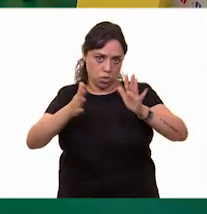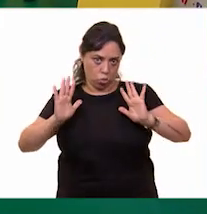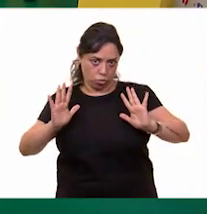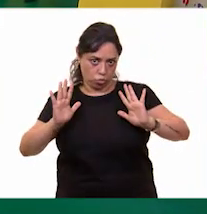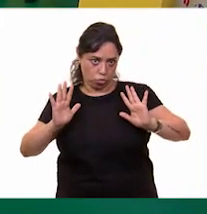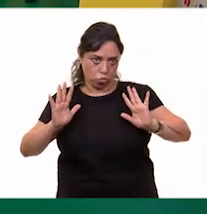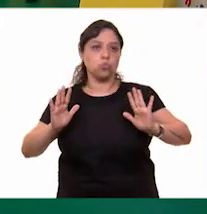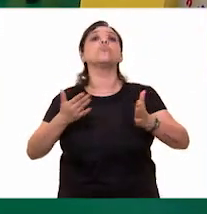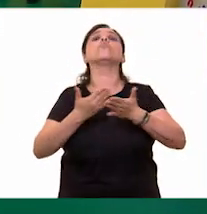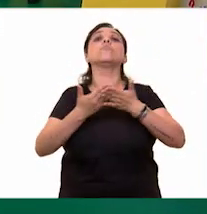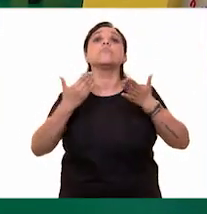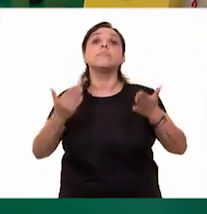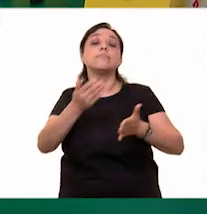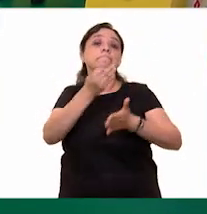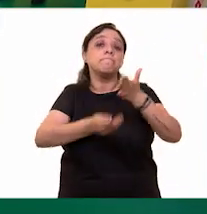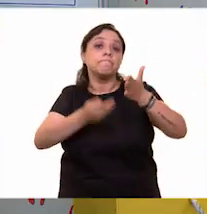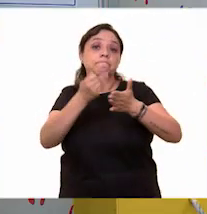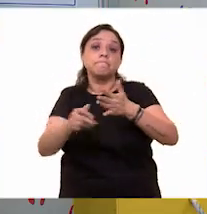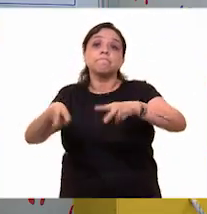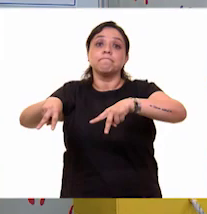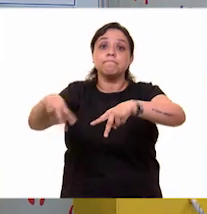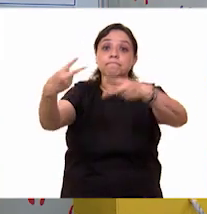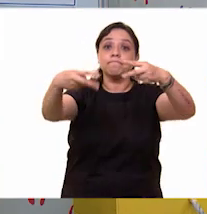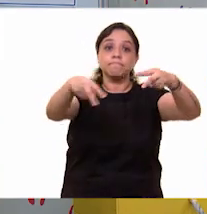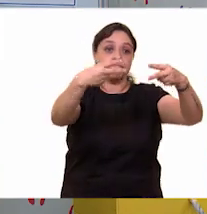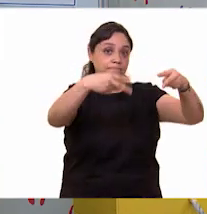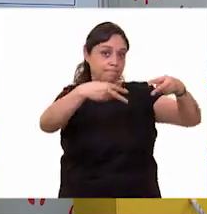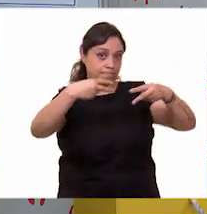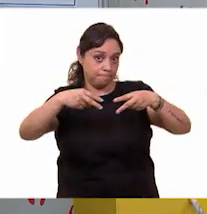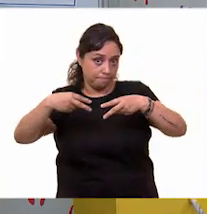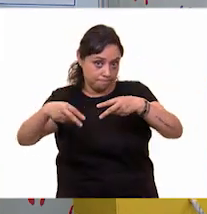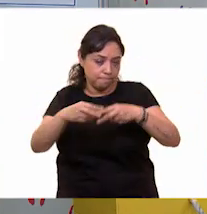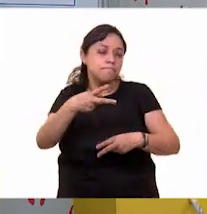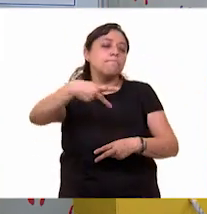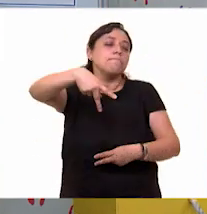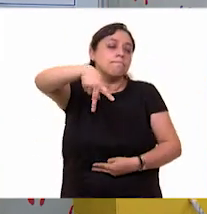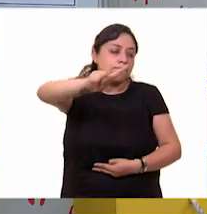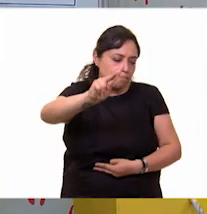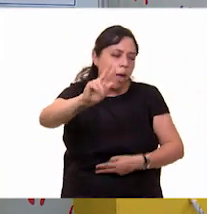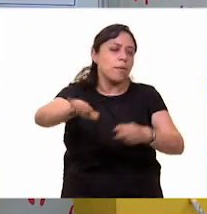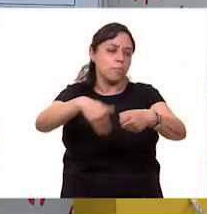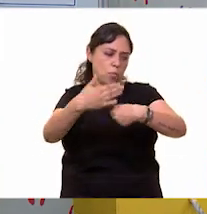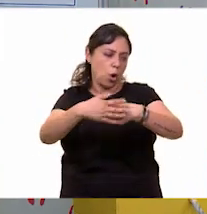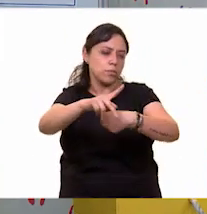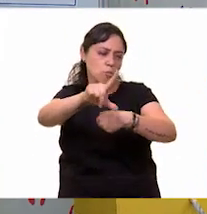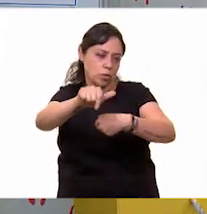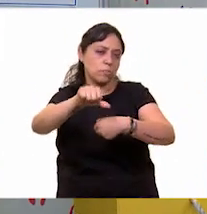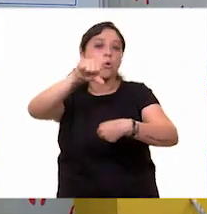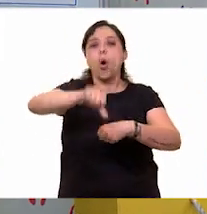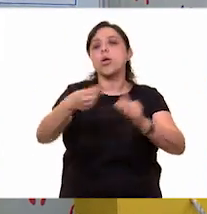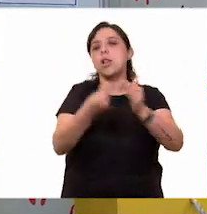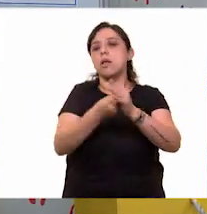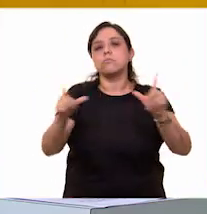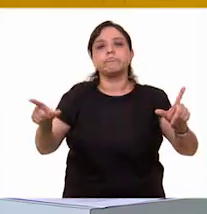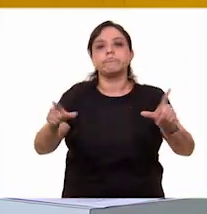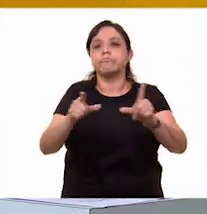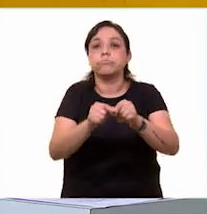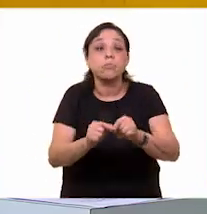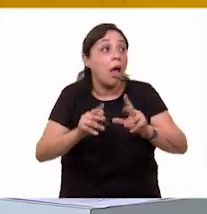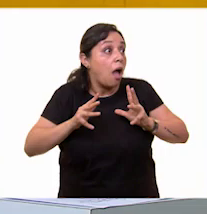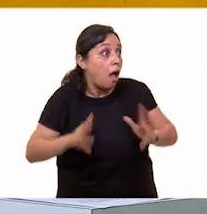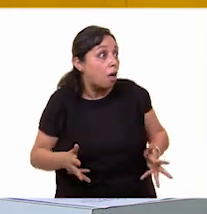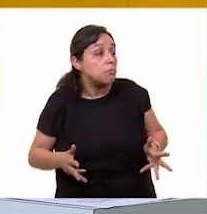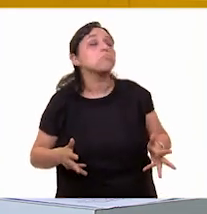quedará después vender nuestros manteles. Pero el día de hoy no lo haremos porque nuestra clase ya terminó, Oscar. ¿Ya terminó?